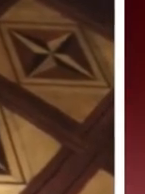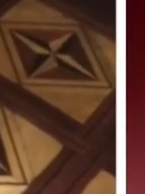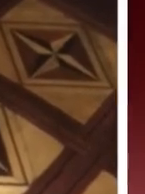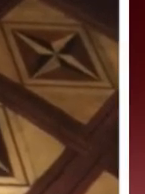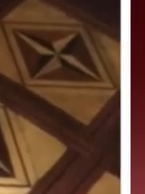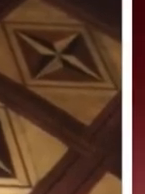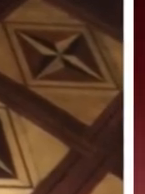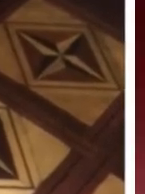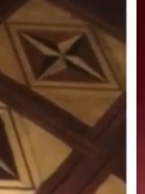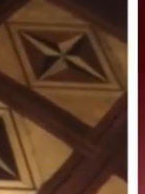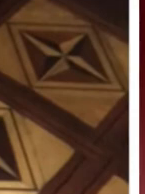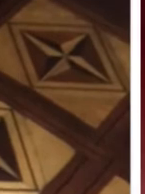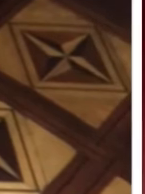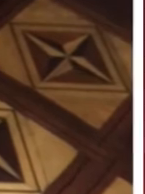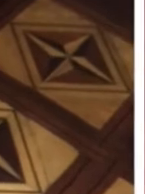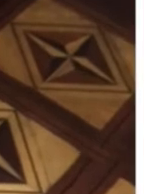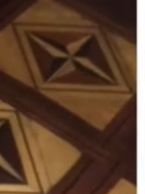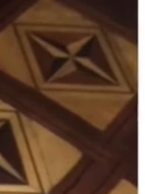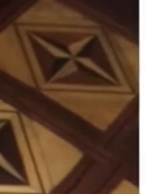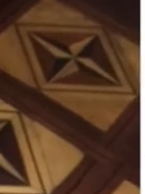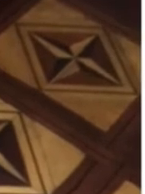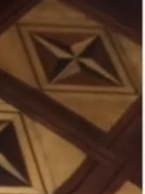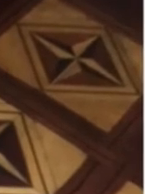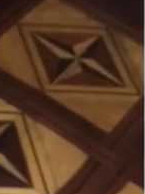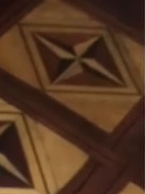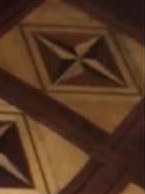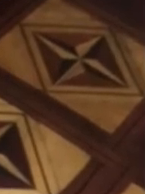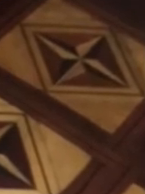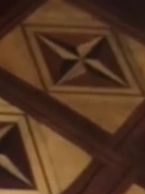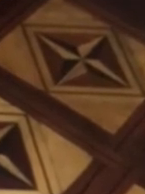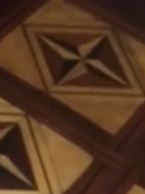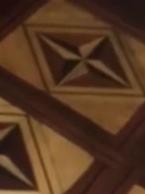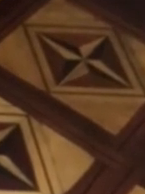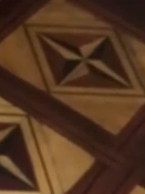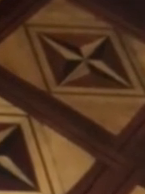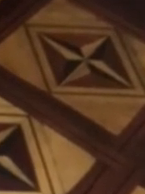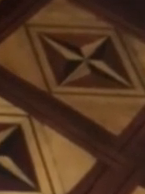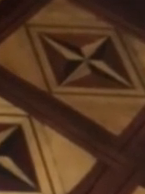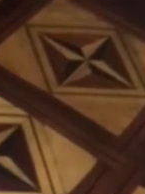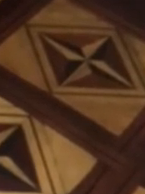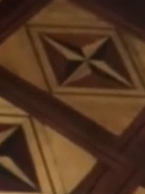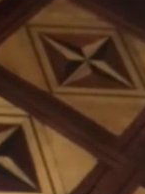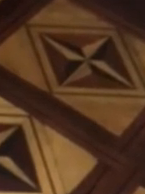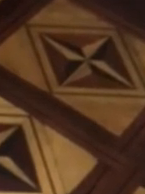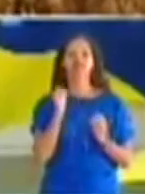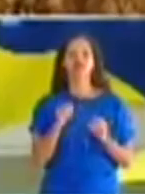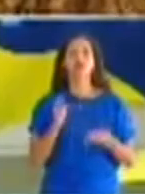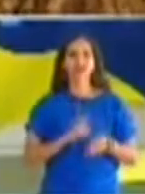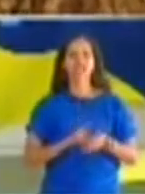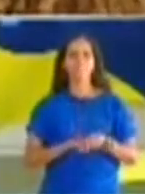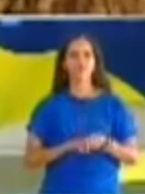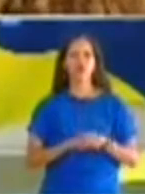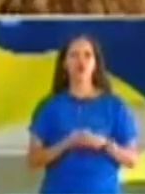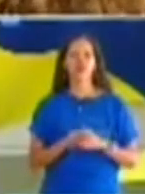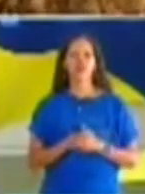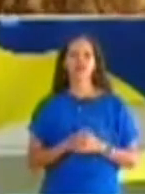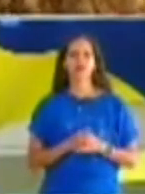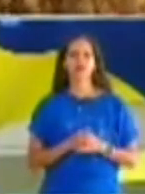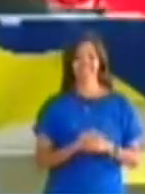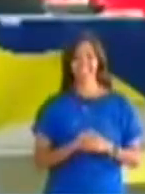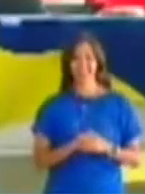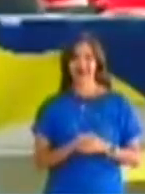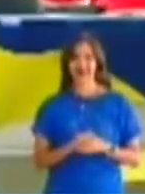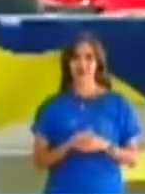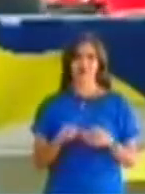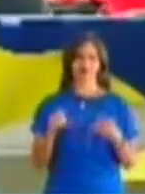y candidata a la Asamblea Nacional Constituyente, quien respondió con esta imagen a las sanciones. Estados Unidos sancionó